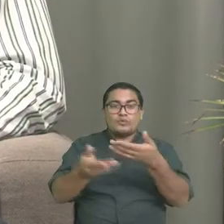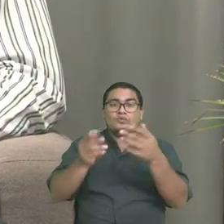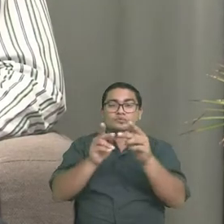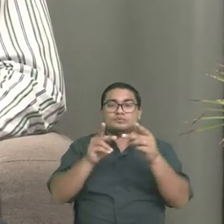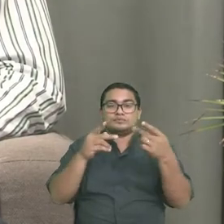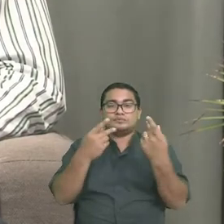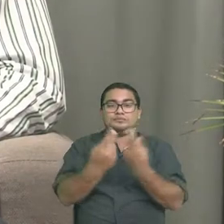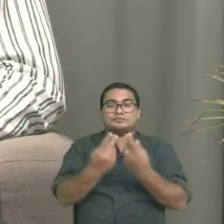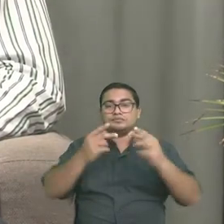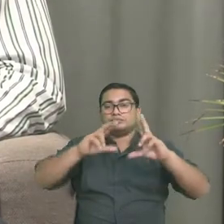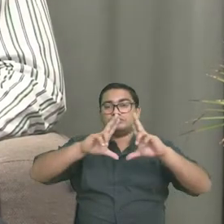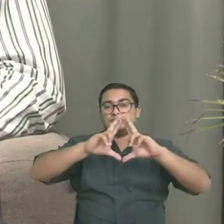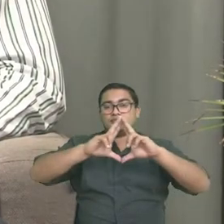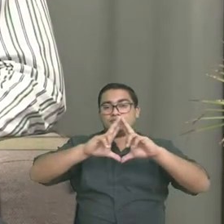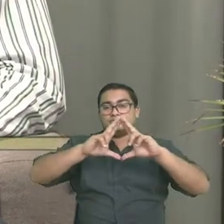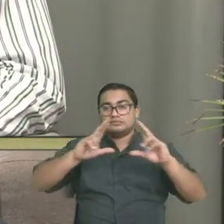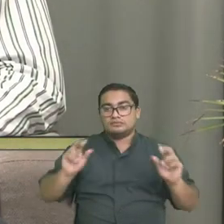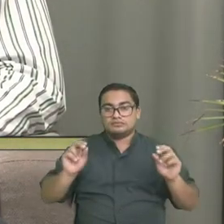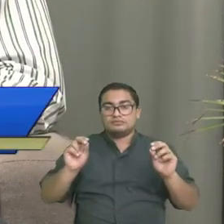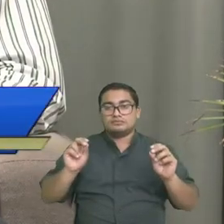de Nicaragua